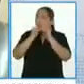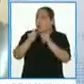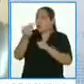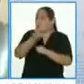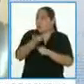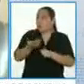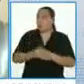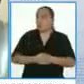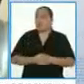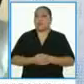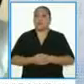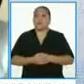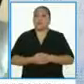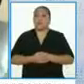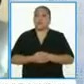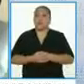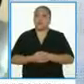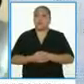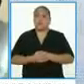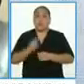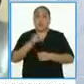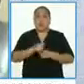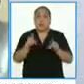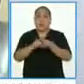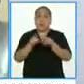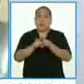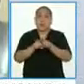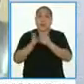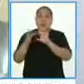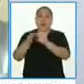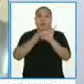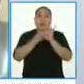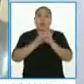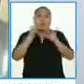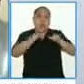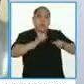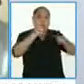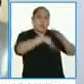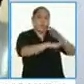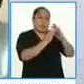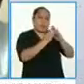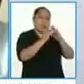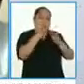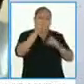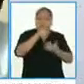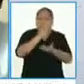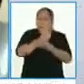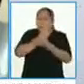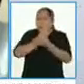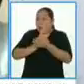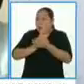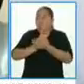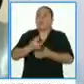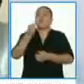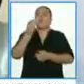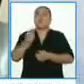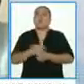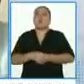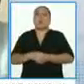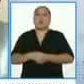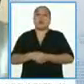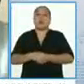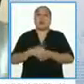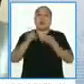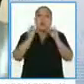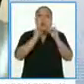pauta? Esto puede ir de la mano con la cuarentena, al menos en una proporción, porque la ocupación